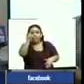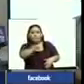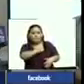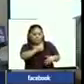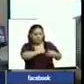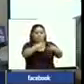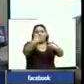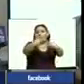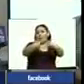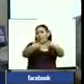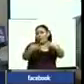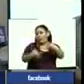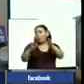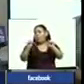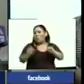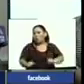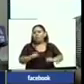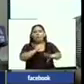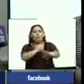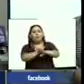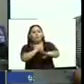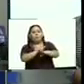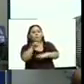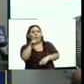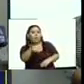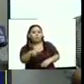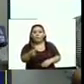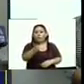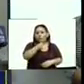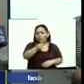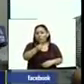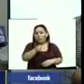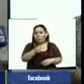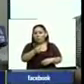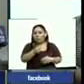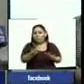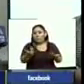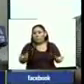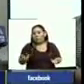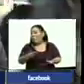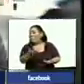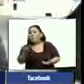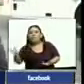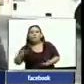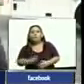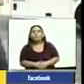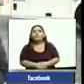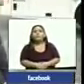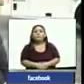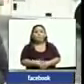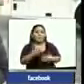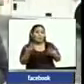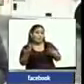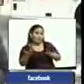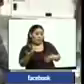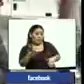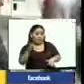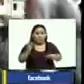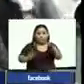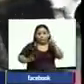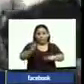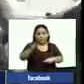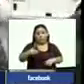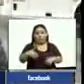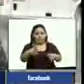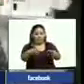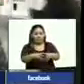legalmente posible para proteger y que la información que se dé a DMV no llegue a la mano de ninguna agencia federal El Departamento de Justicia califica